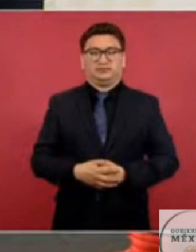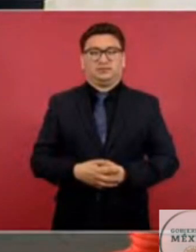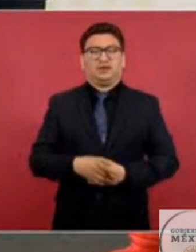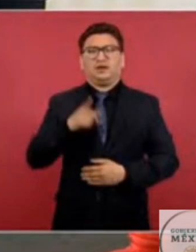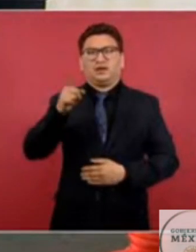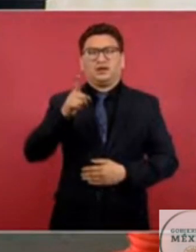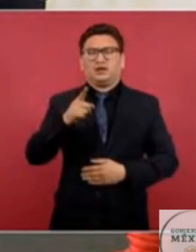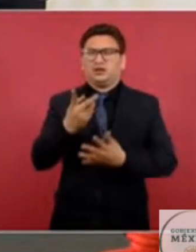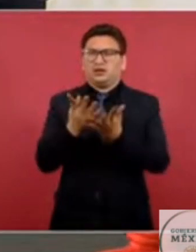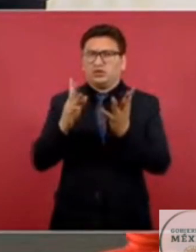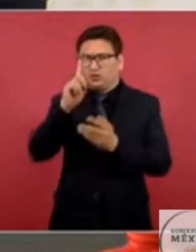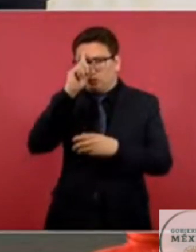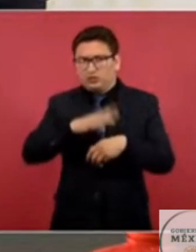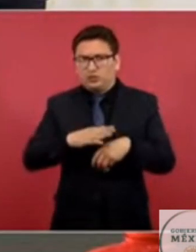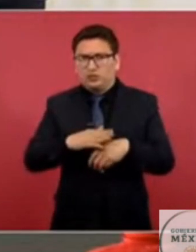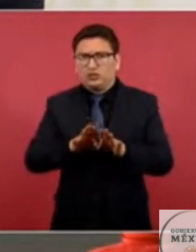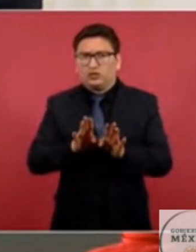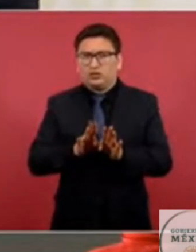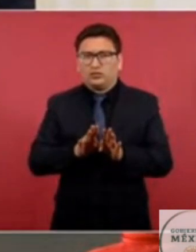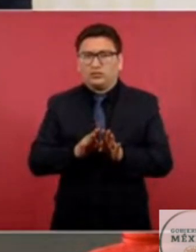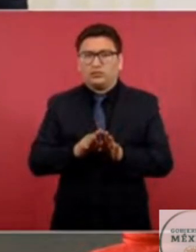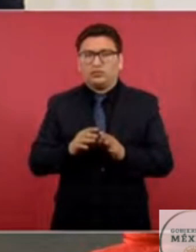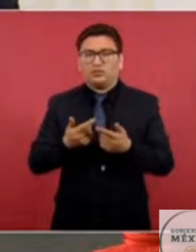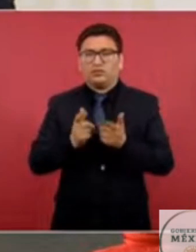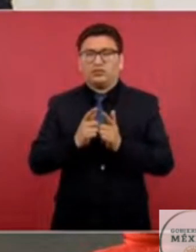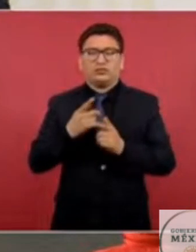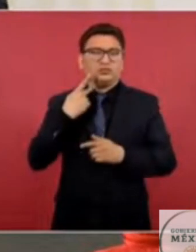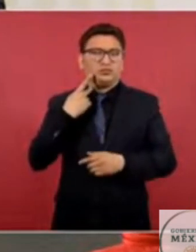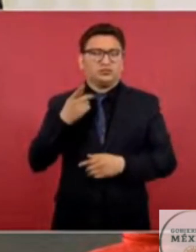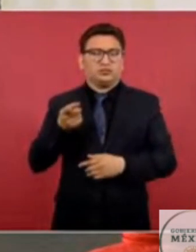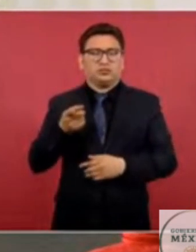asesor de los partidos de Va por México. Ya lo declaro que